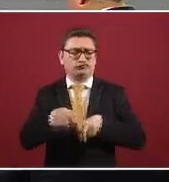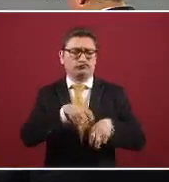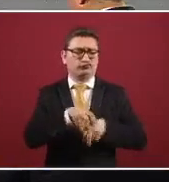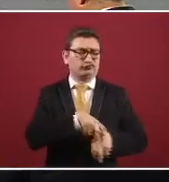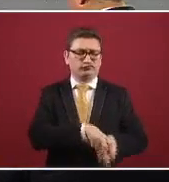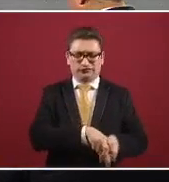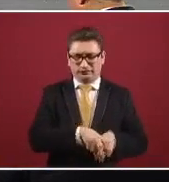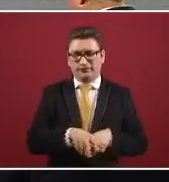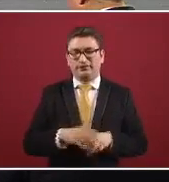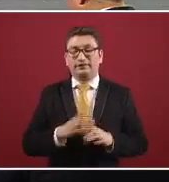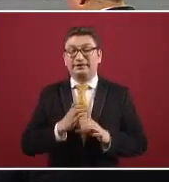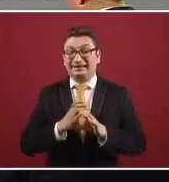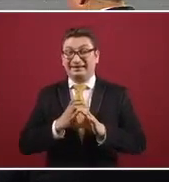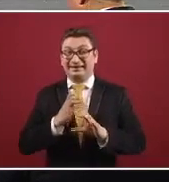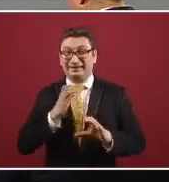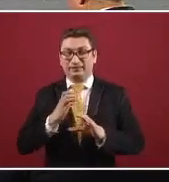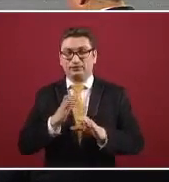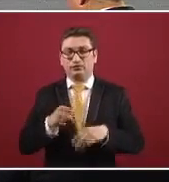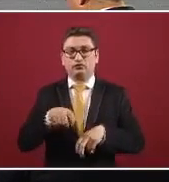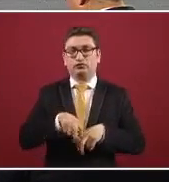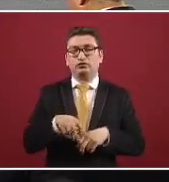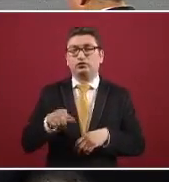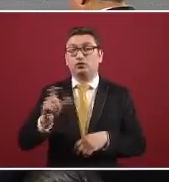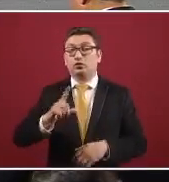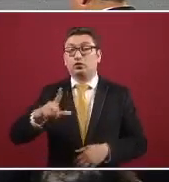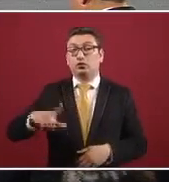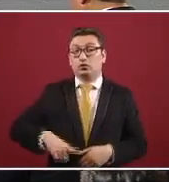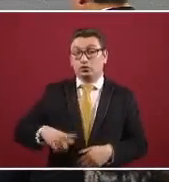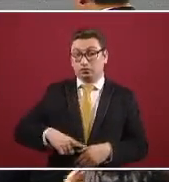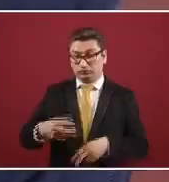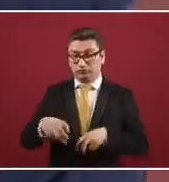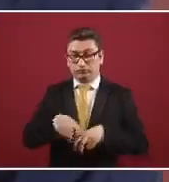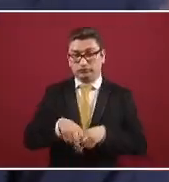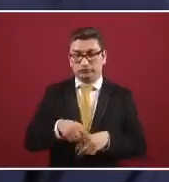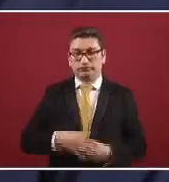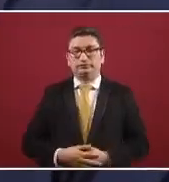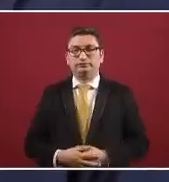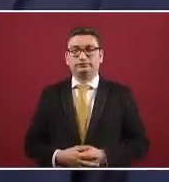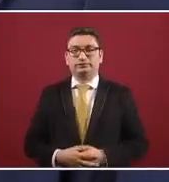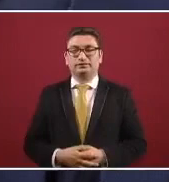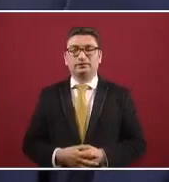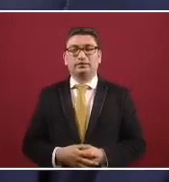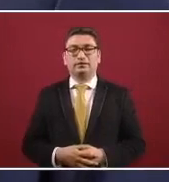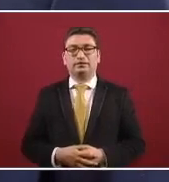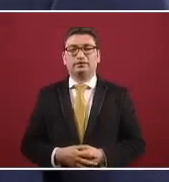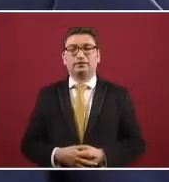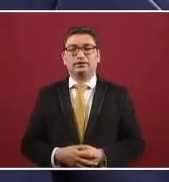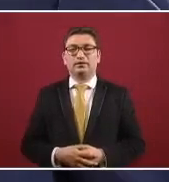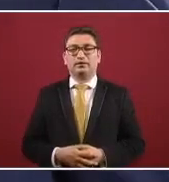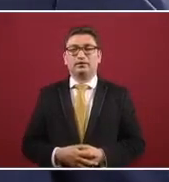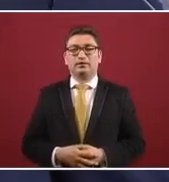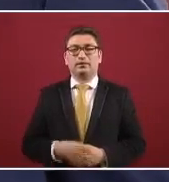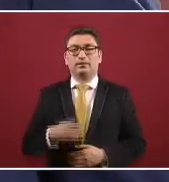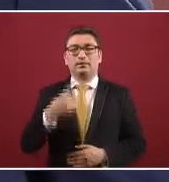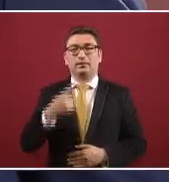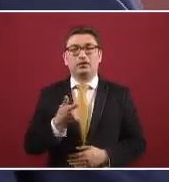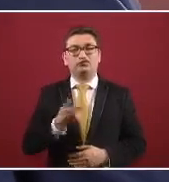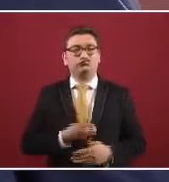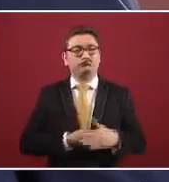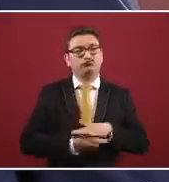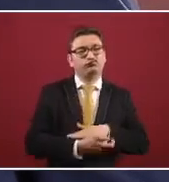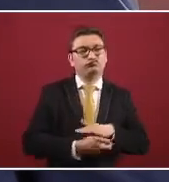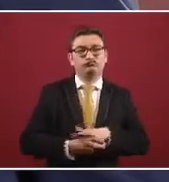cuando subía el de prensa del gobierno a entregar el chayote,